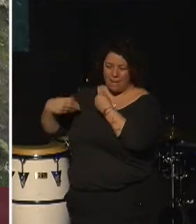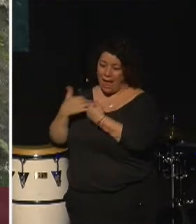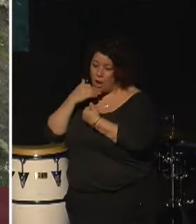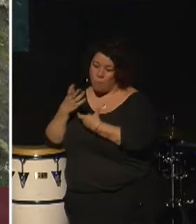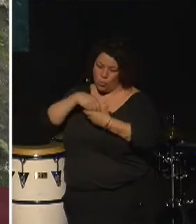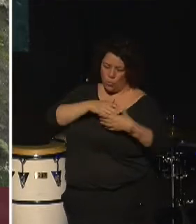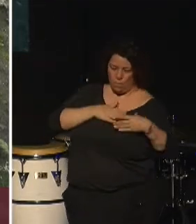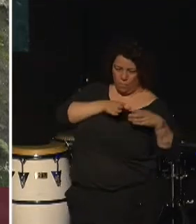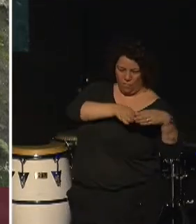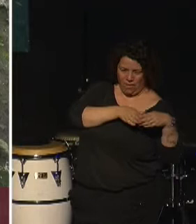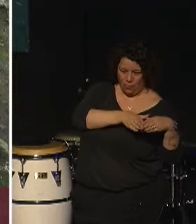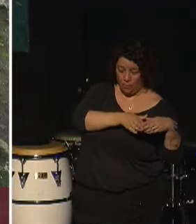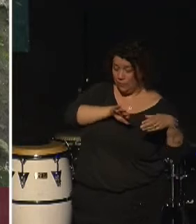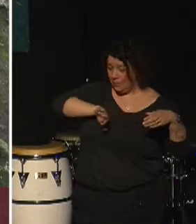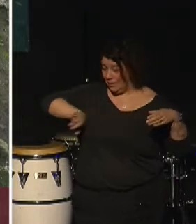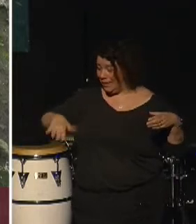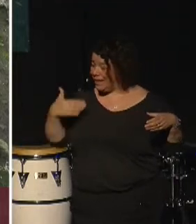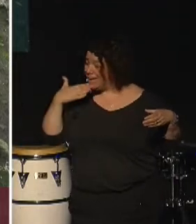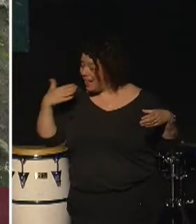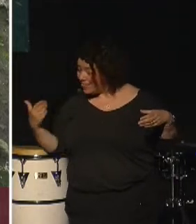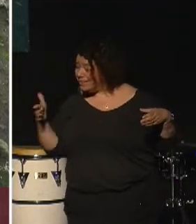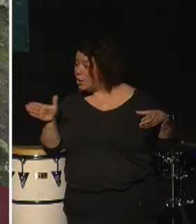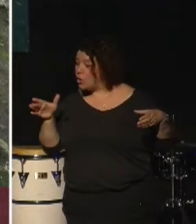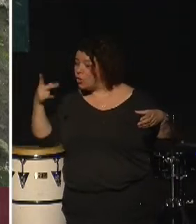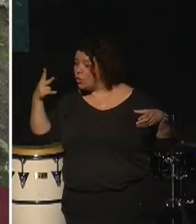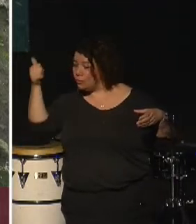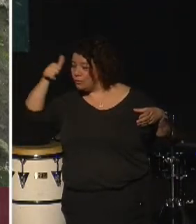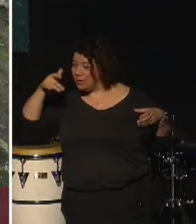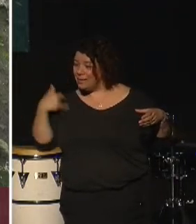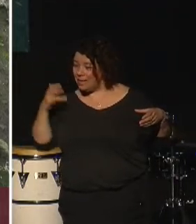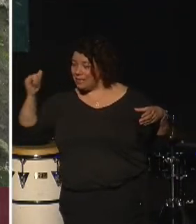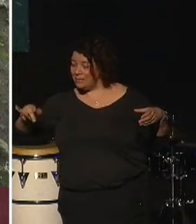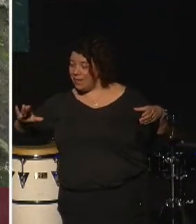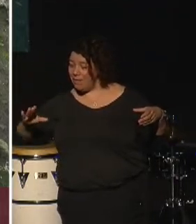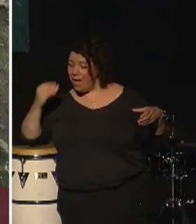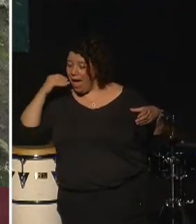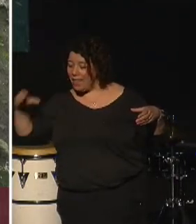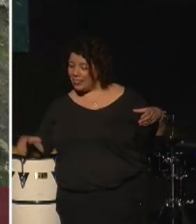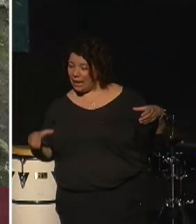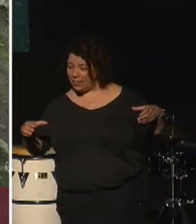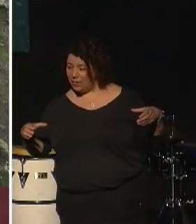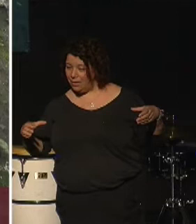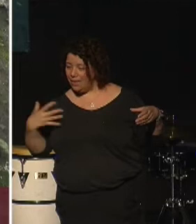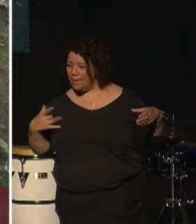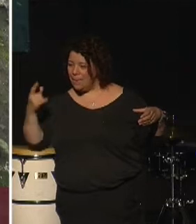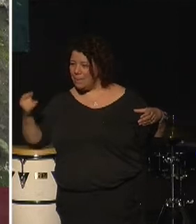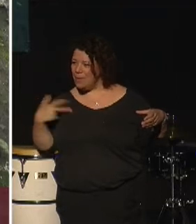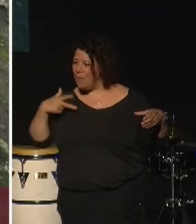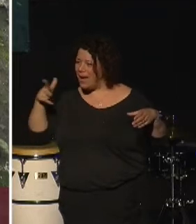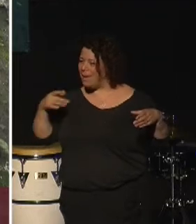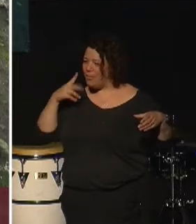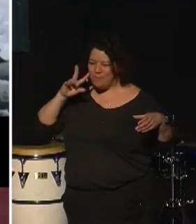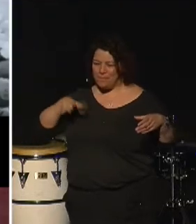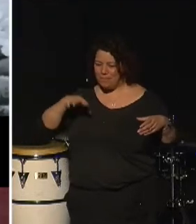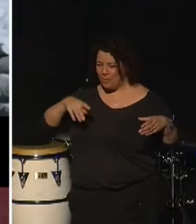resto venía con nosotros. Así que gracias a que Álvaro y Alberto ya estaban allí, al menos tenemos esto grabado que podéis